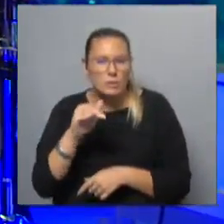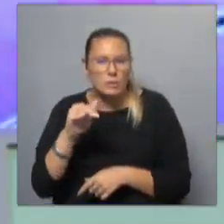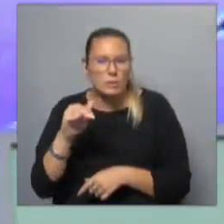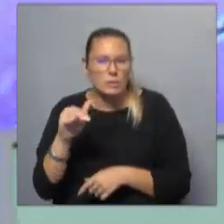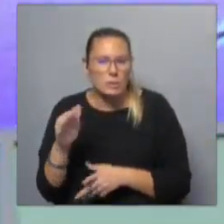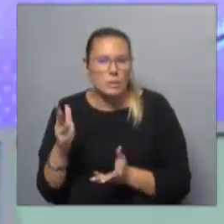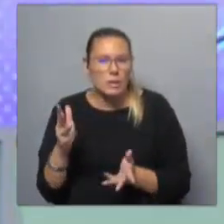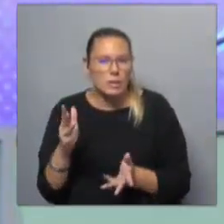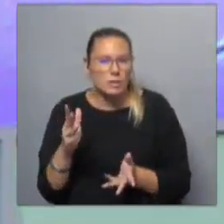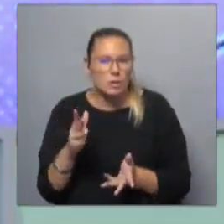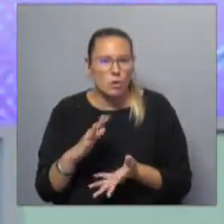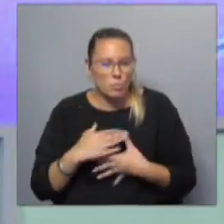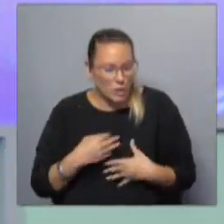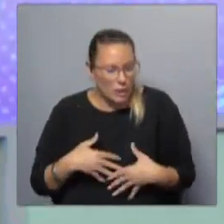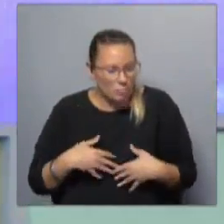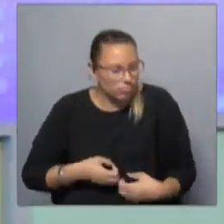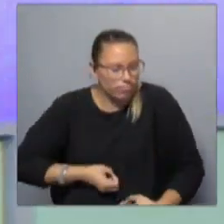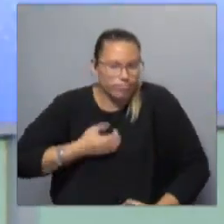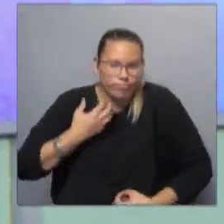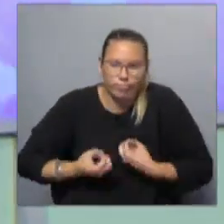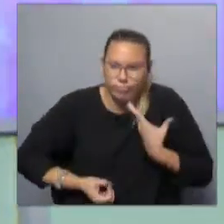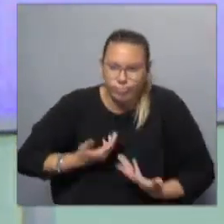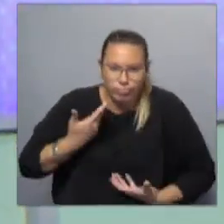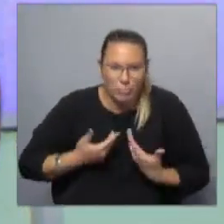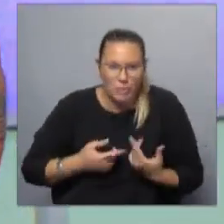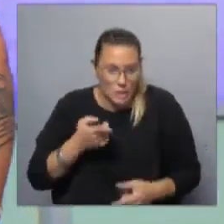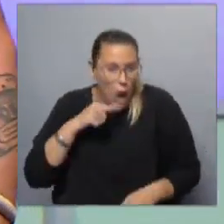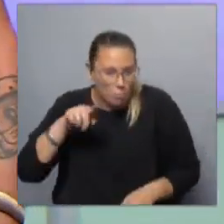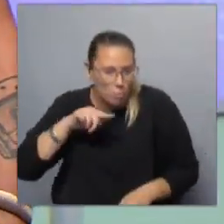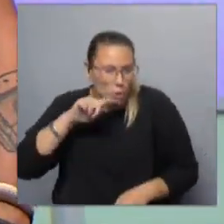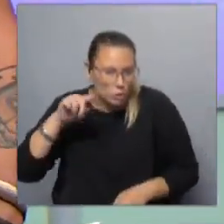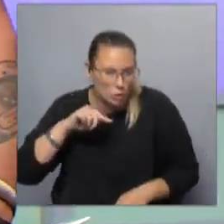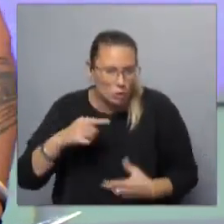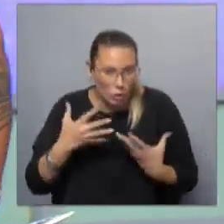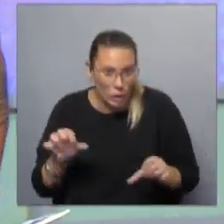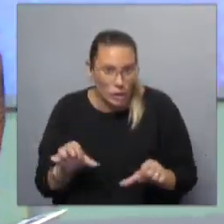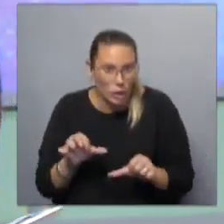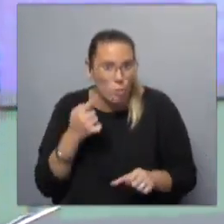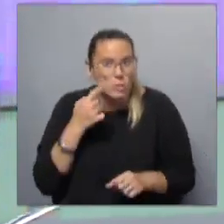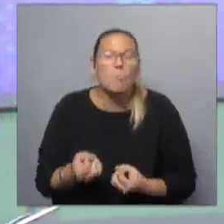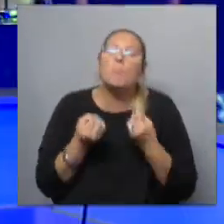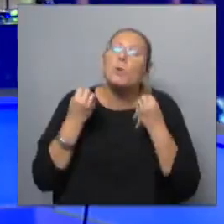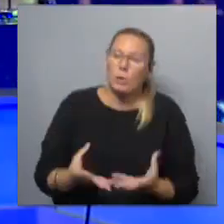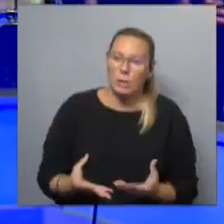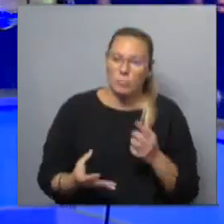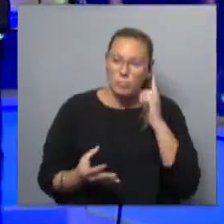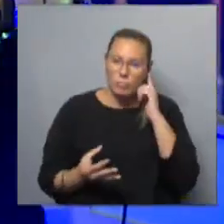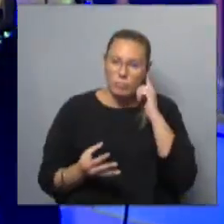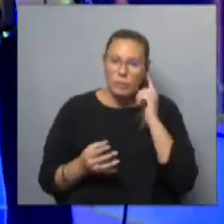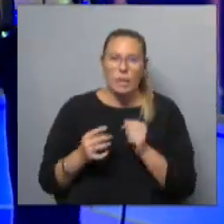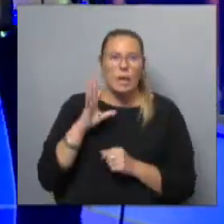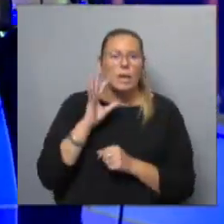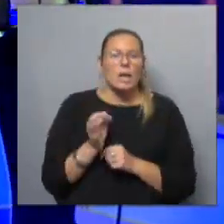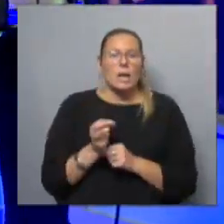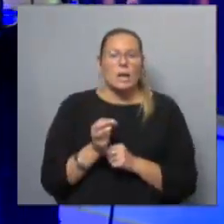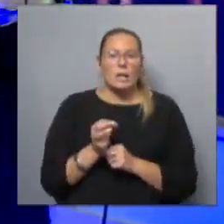una expresividad muy grande, o sea, es adrede, lo quieren hacer así. ¿Por qué? Creo que un poco se